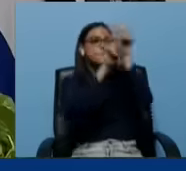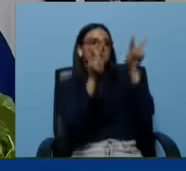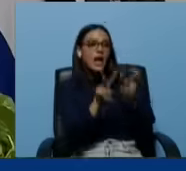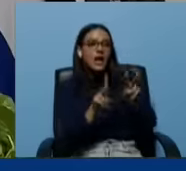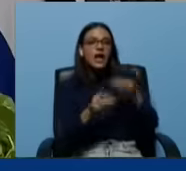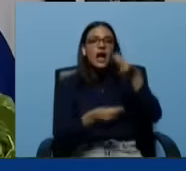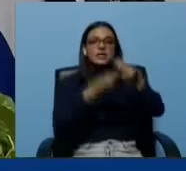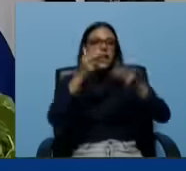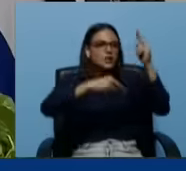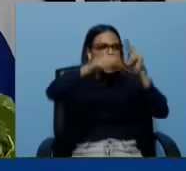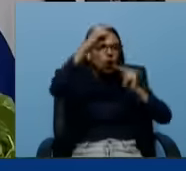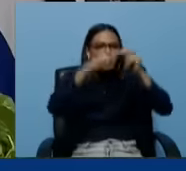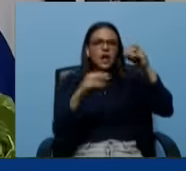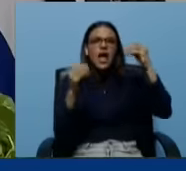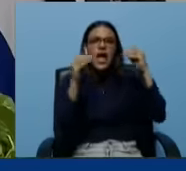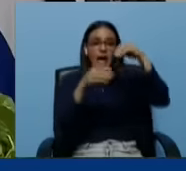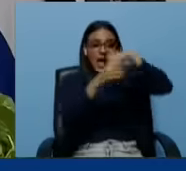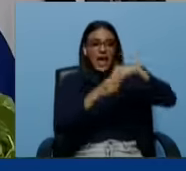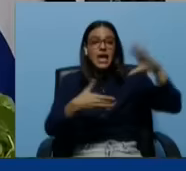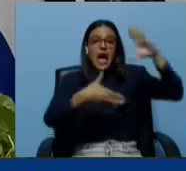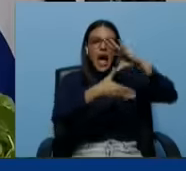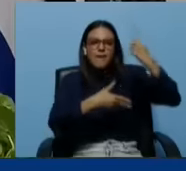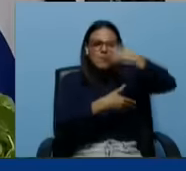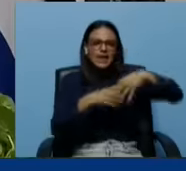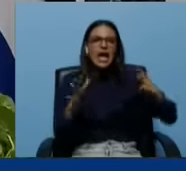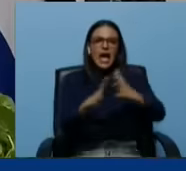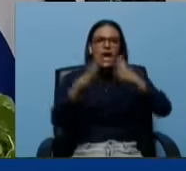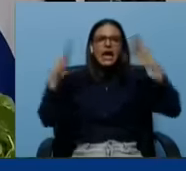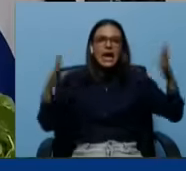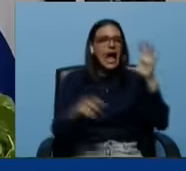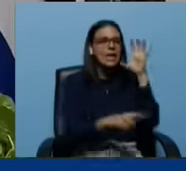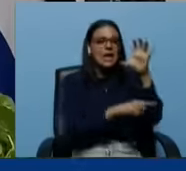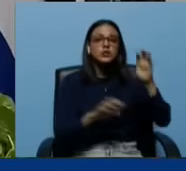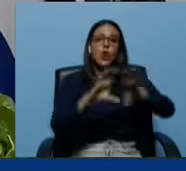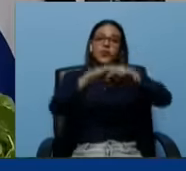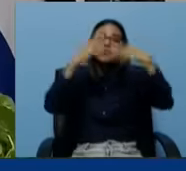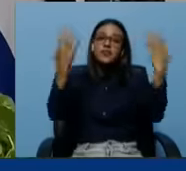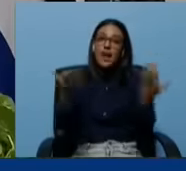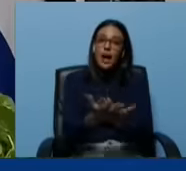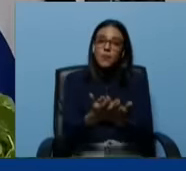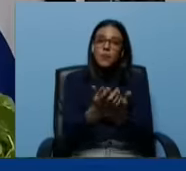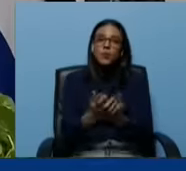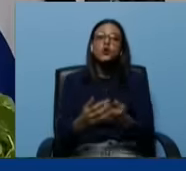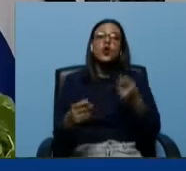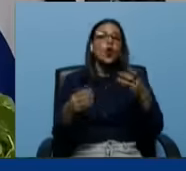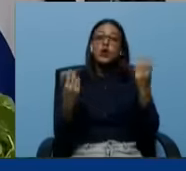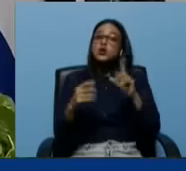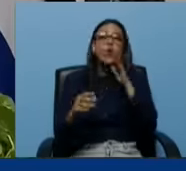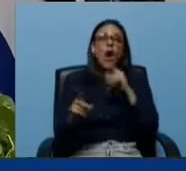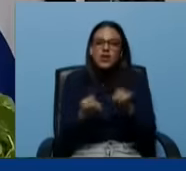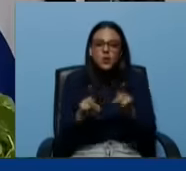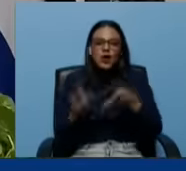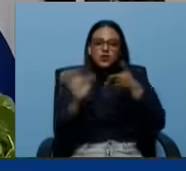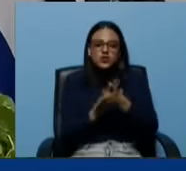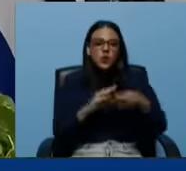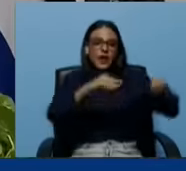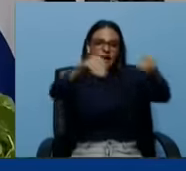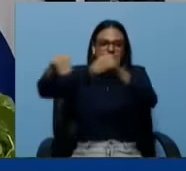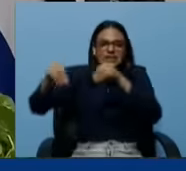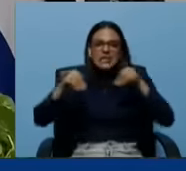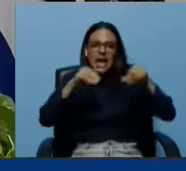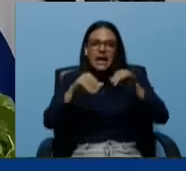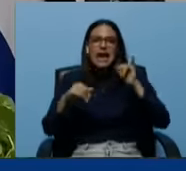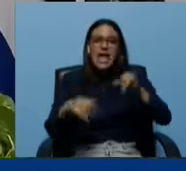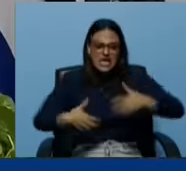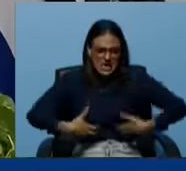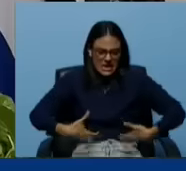América la más grande nación del mundo, menos por extensión y riqueza que por su libertad y gloria,